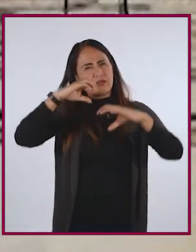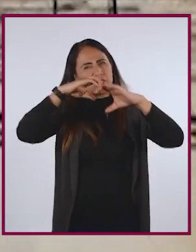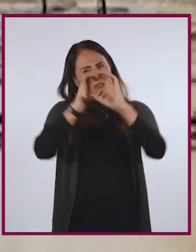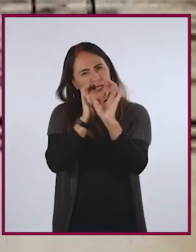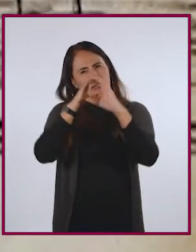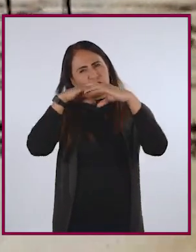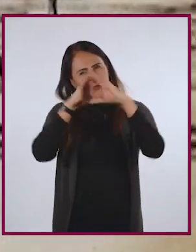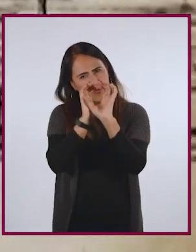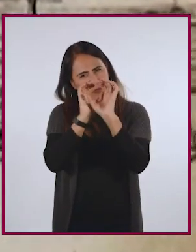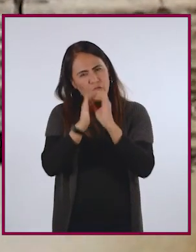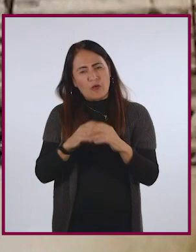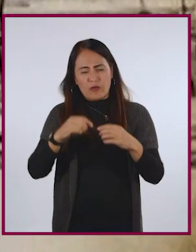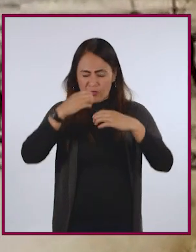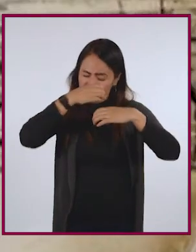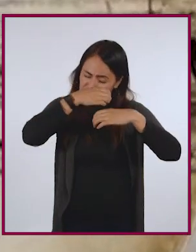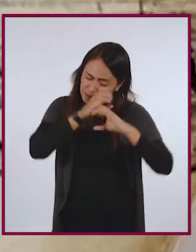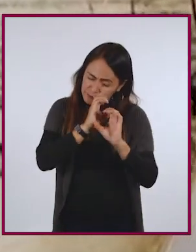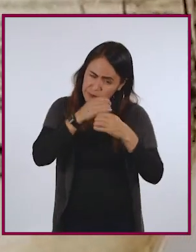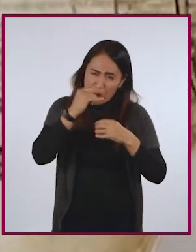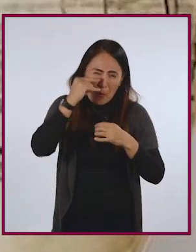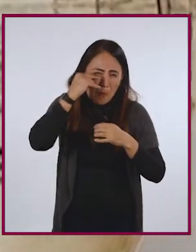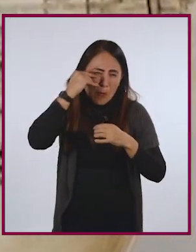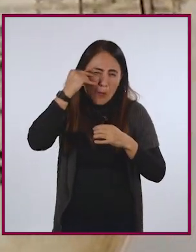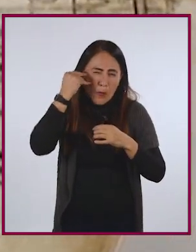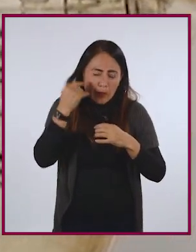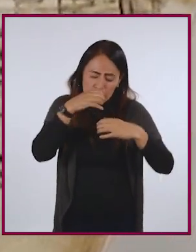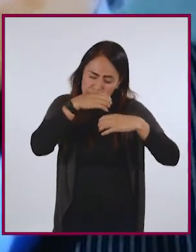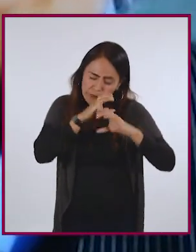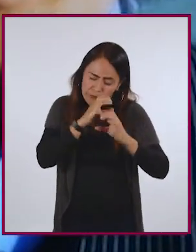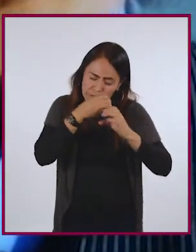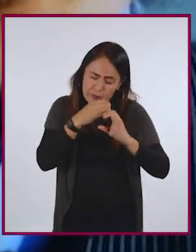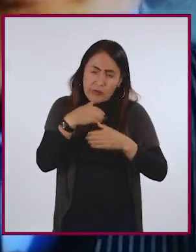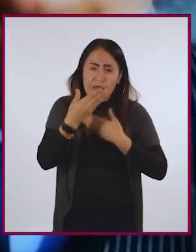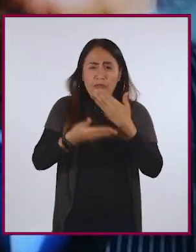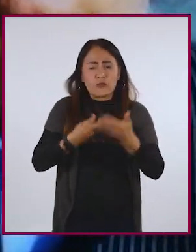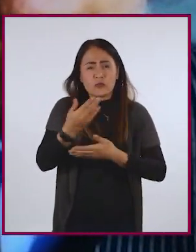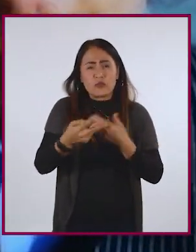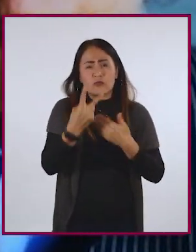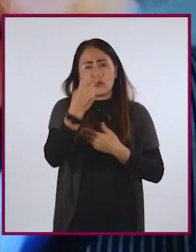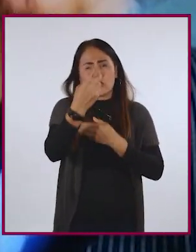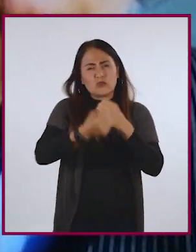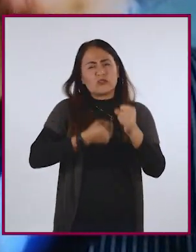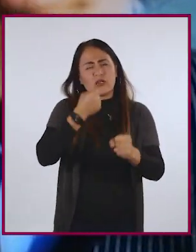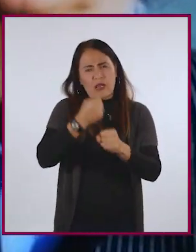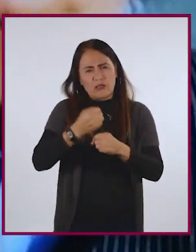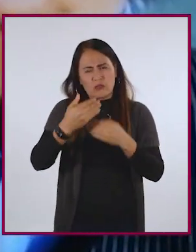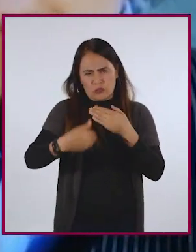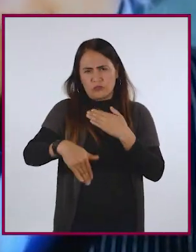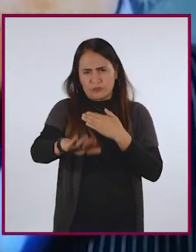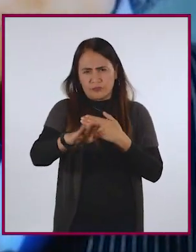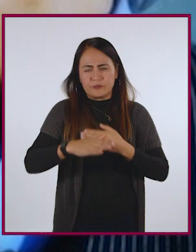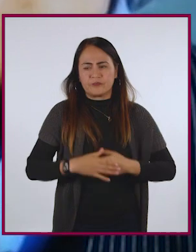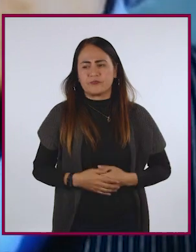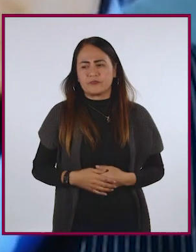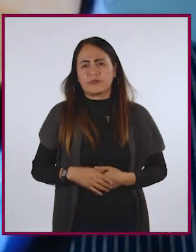el telescopio y el microscopio, ¿sí? Y 2 añitos después, una cosa